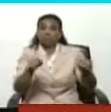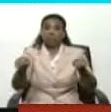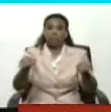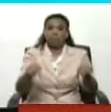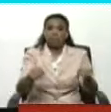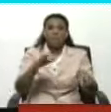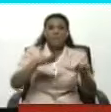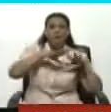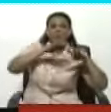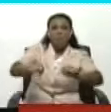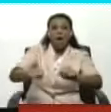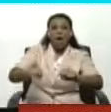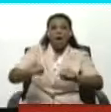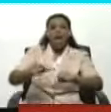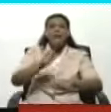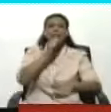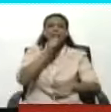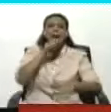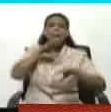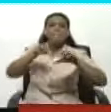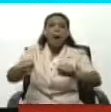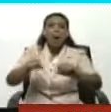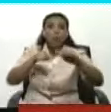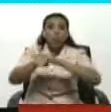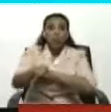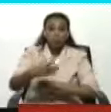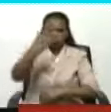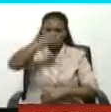Piden invasiones, ¿o quién pidió la invasión? ¿Yo?